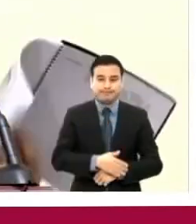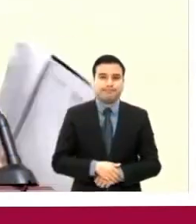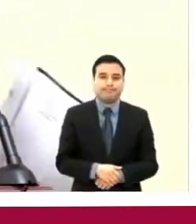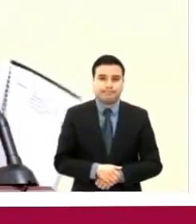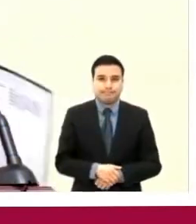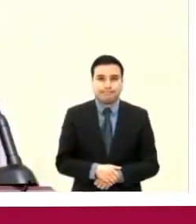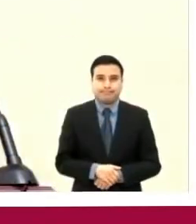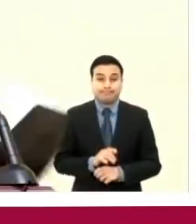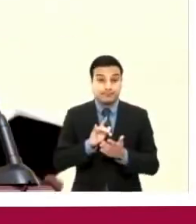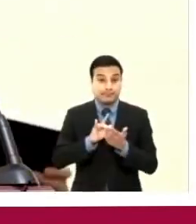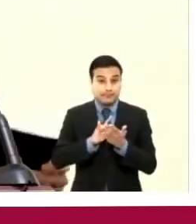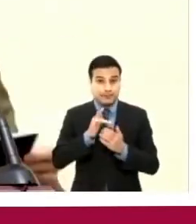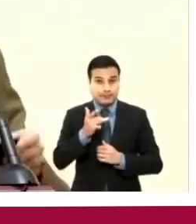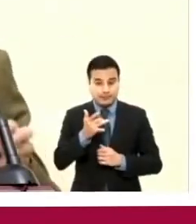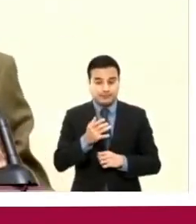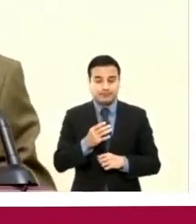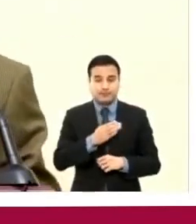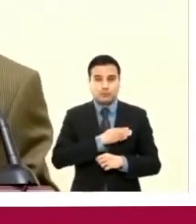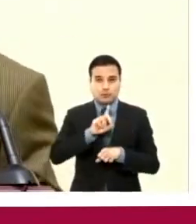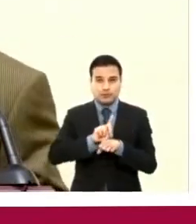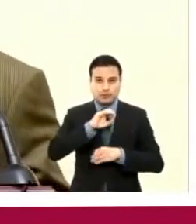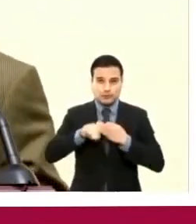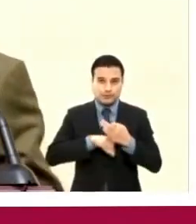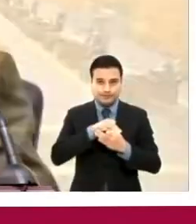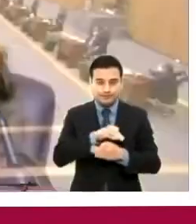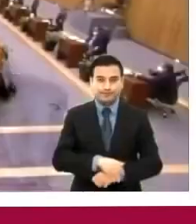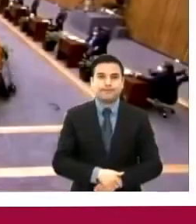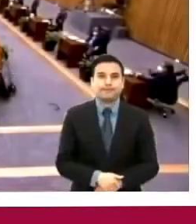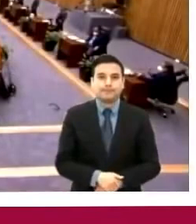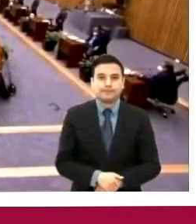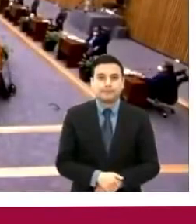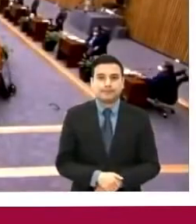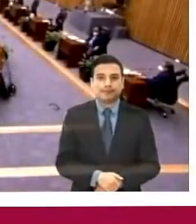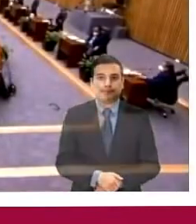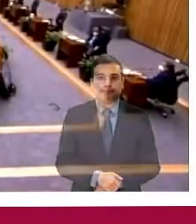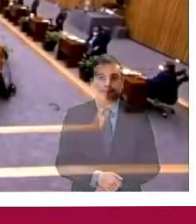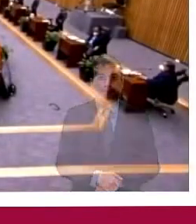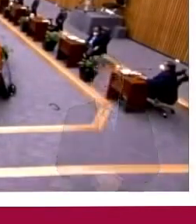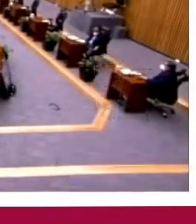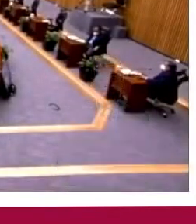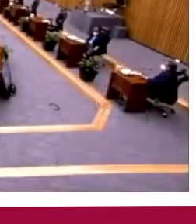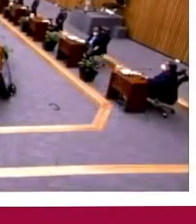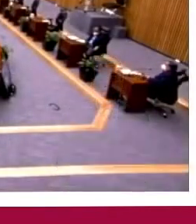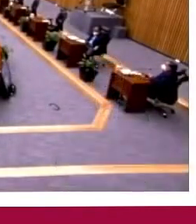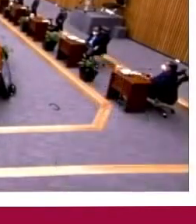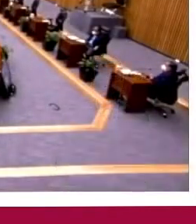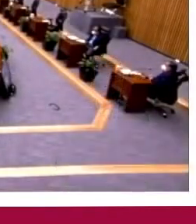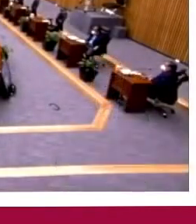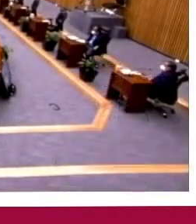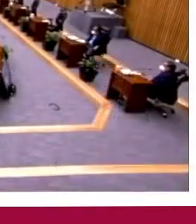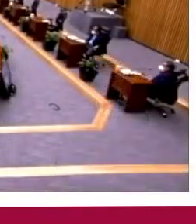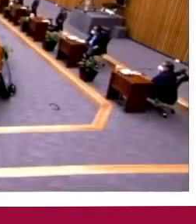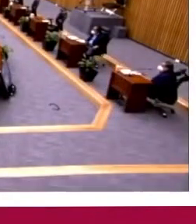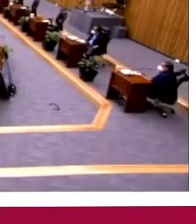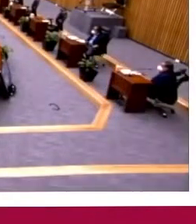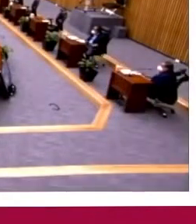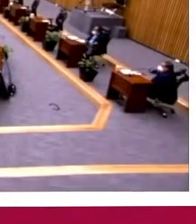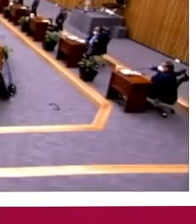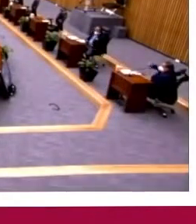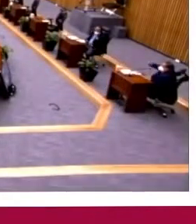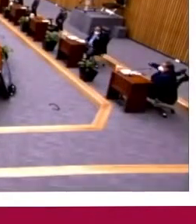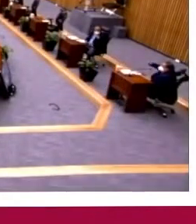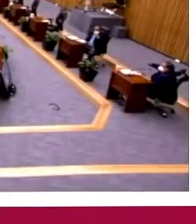se difunde la imagen de Andrés Manuel López Obrador y leyendas a su favor. De acuerdo con el INE, no